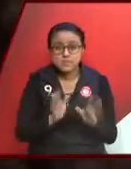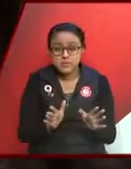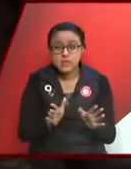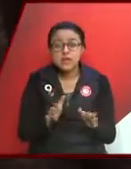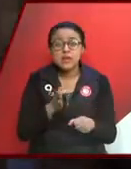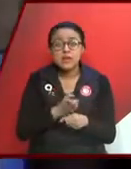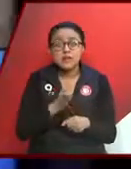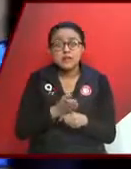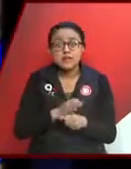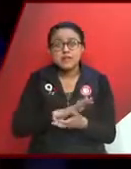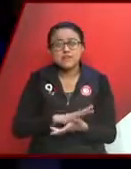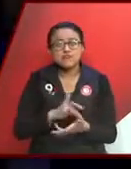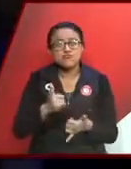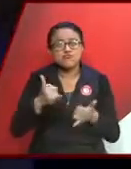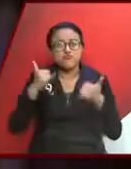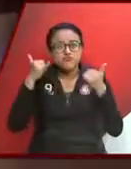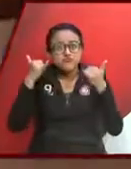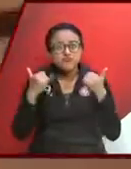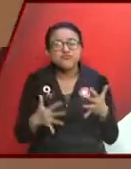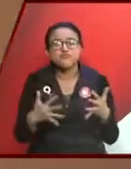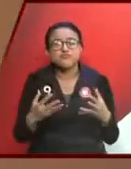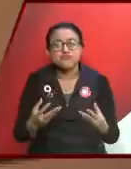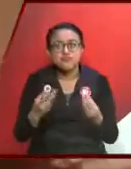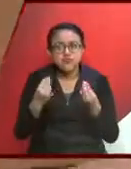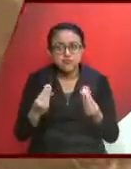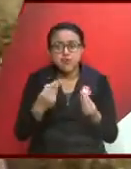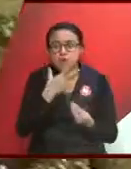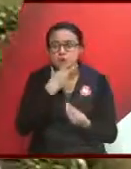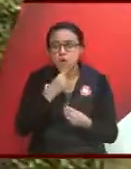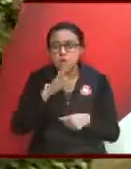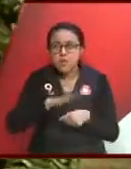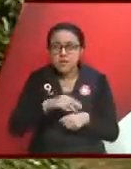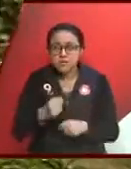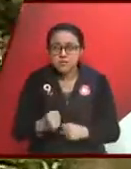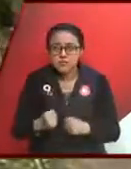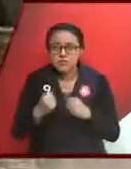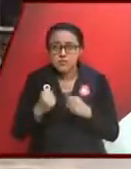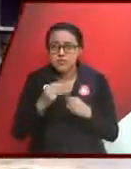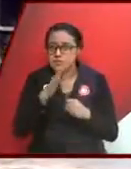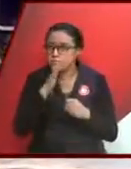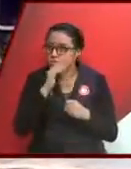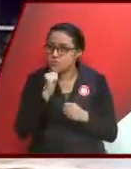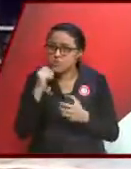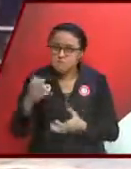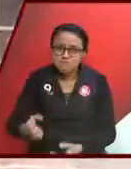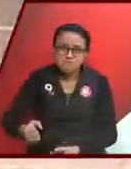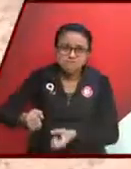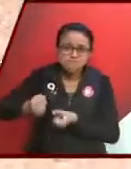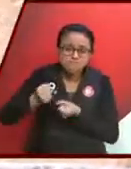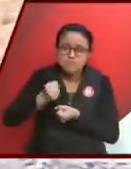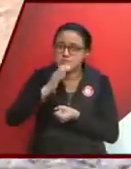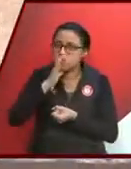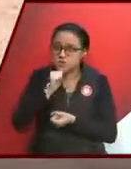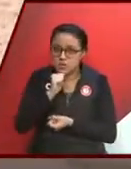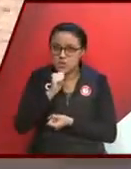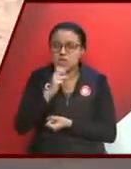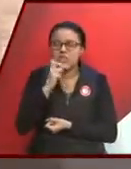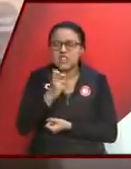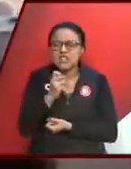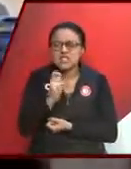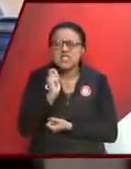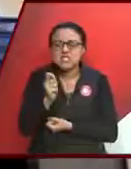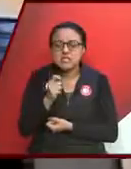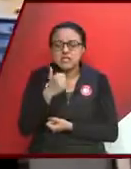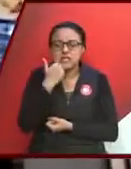había vuelto muy pesado, ya los hombres más fuertes no lo podían cargar. Entonces era un signo de que él